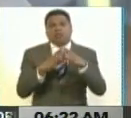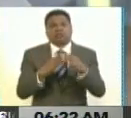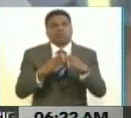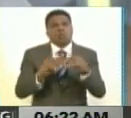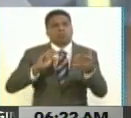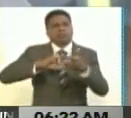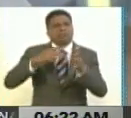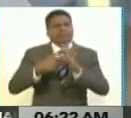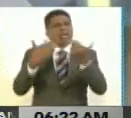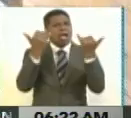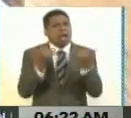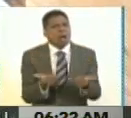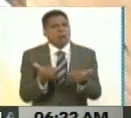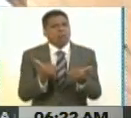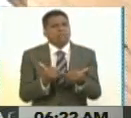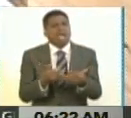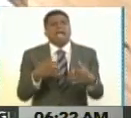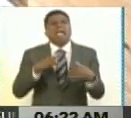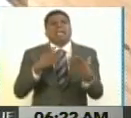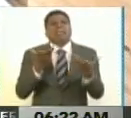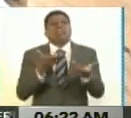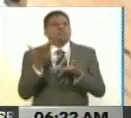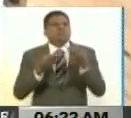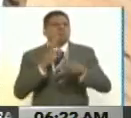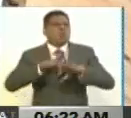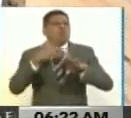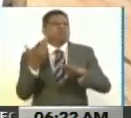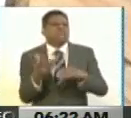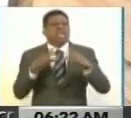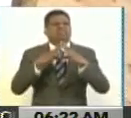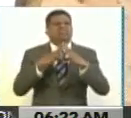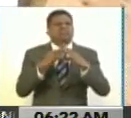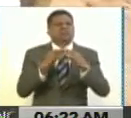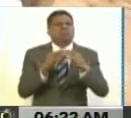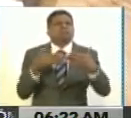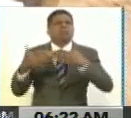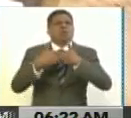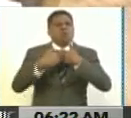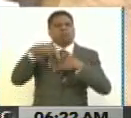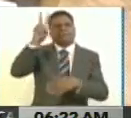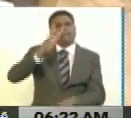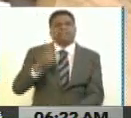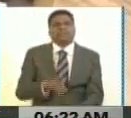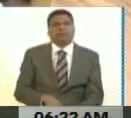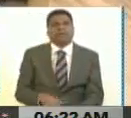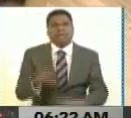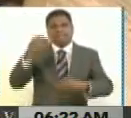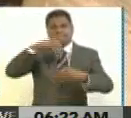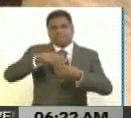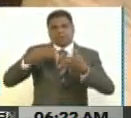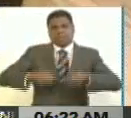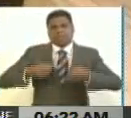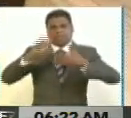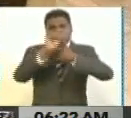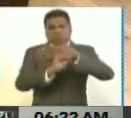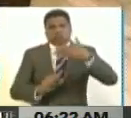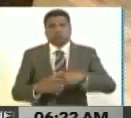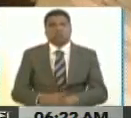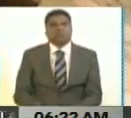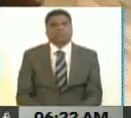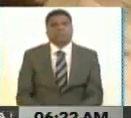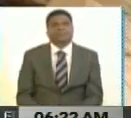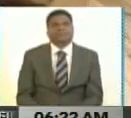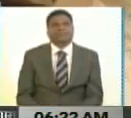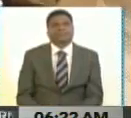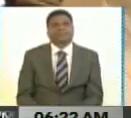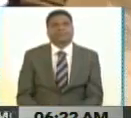Venezuela. Pero, ¿qué está detrás de este ataque a nuestro país en el Mercosur? Bueno, lo que estamos viendo son ataques continuados,